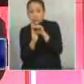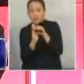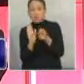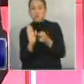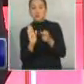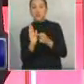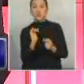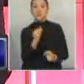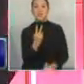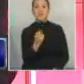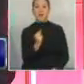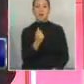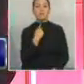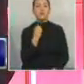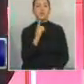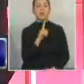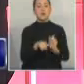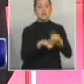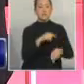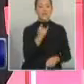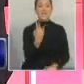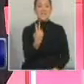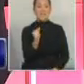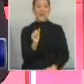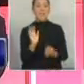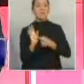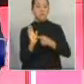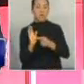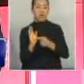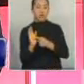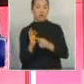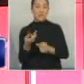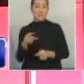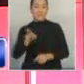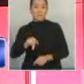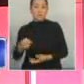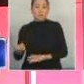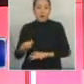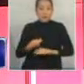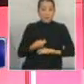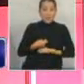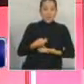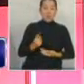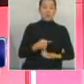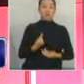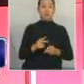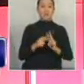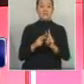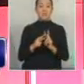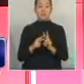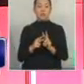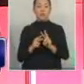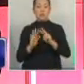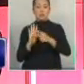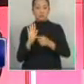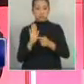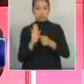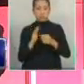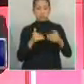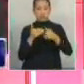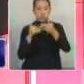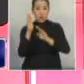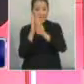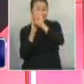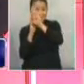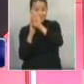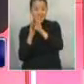¿Por qué no se aceptaría? Porque el IVA es un impuesto regresivo, y lo que estamos haciendo es una estructura tributaria más progresiva. Es